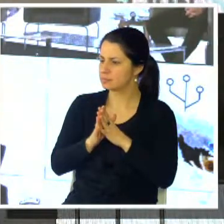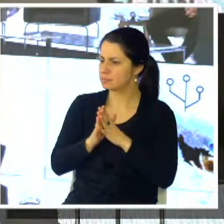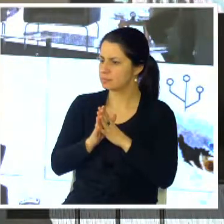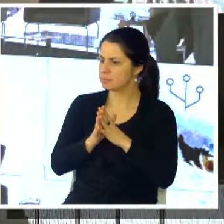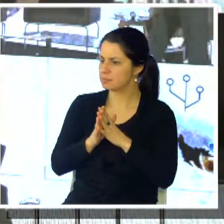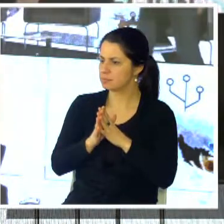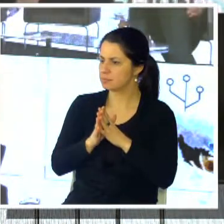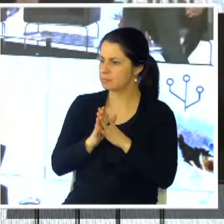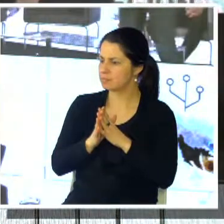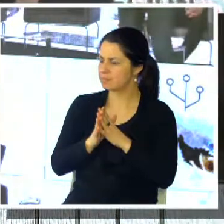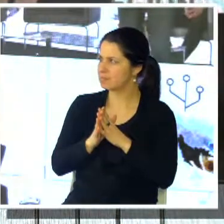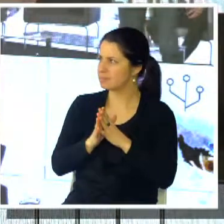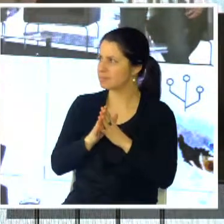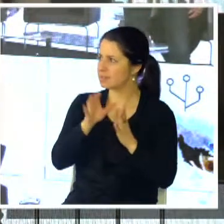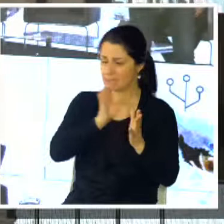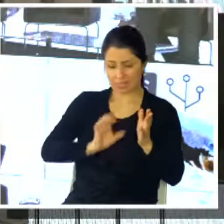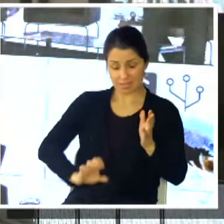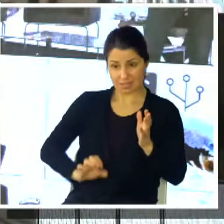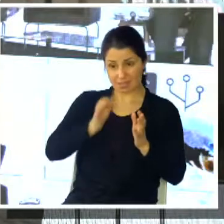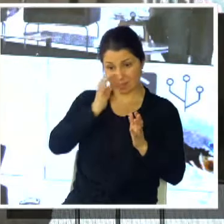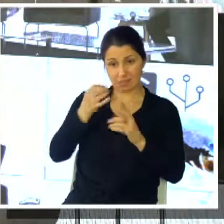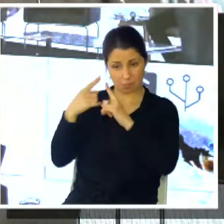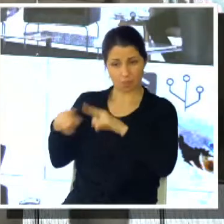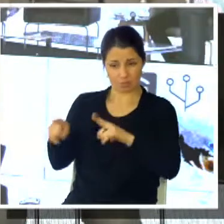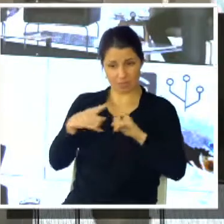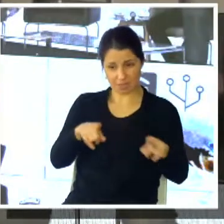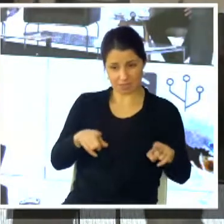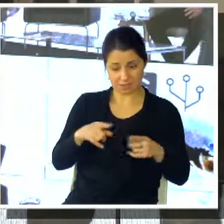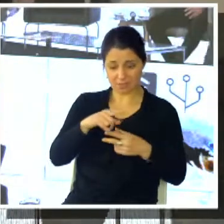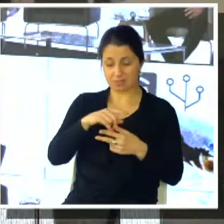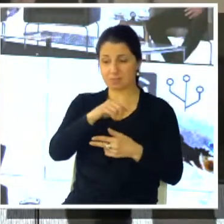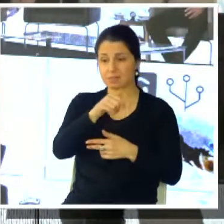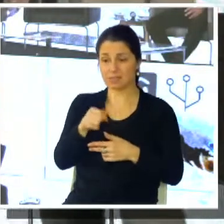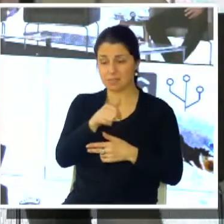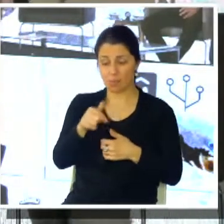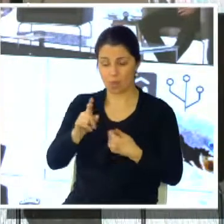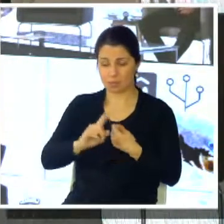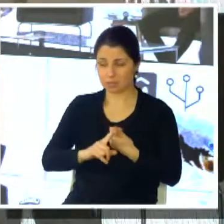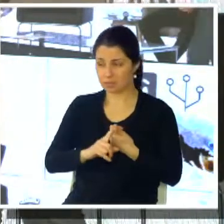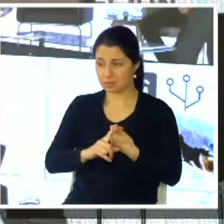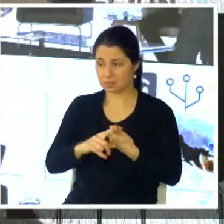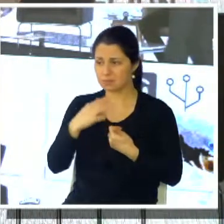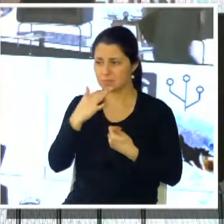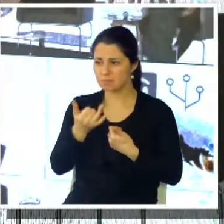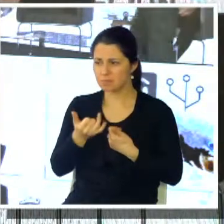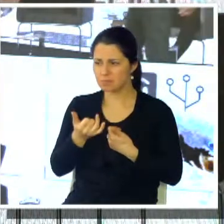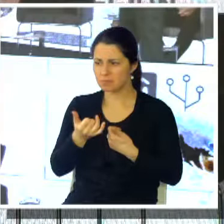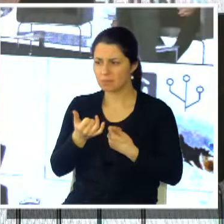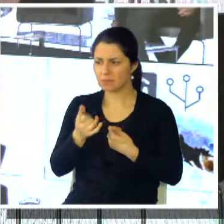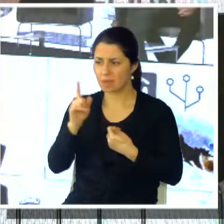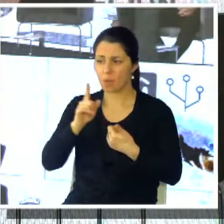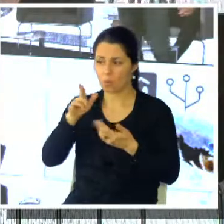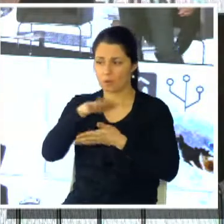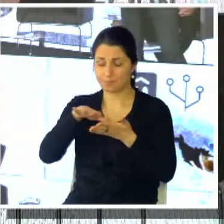Bueno, les mencioné que las características eran distintas a las redes celulares. Por ejemplo, bueno, acá hay algunos